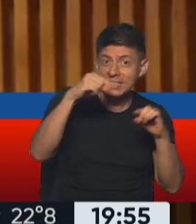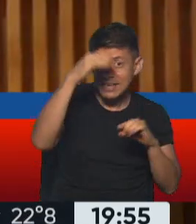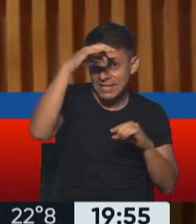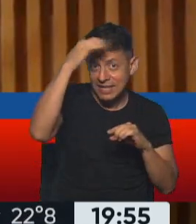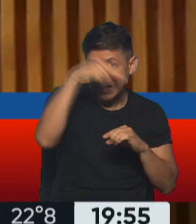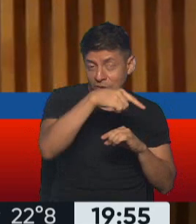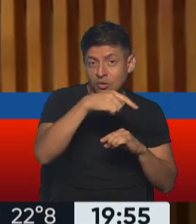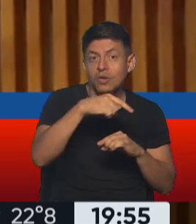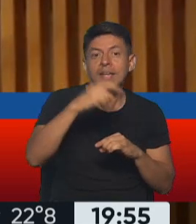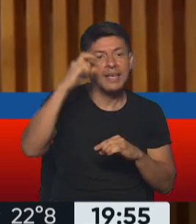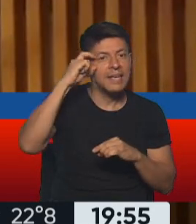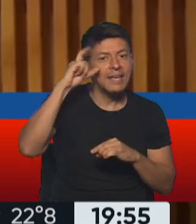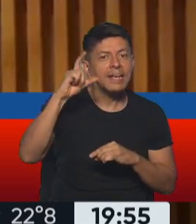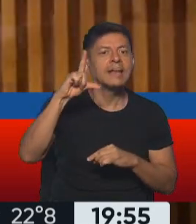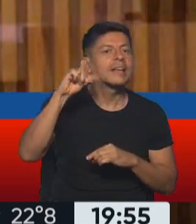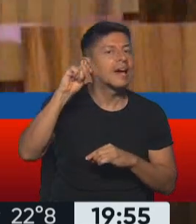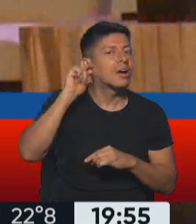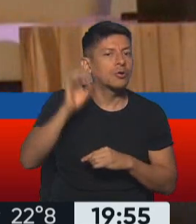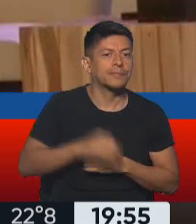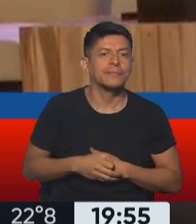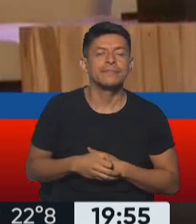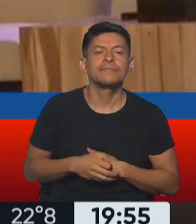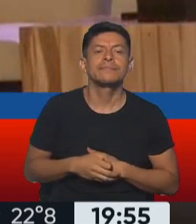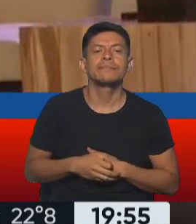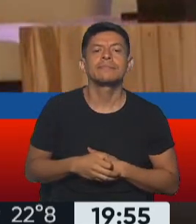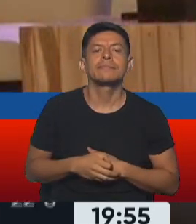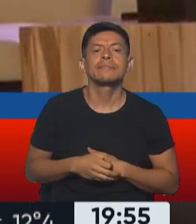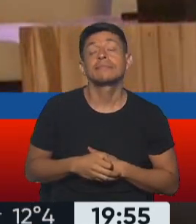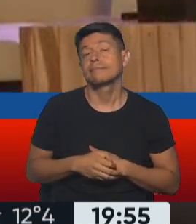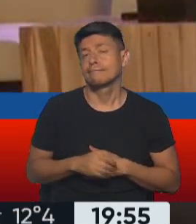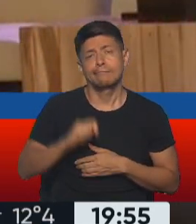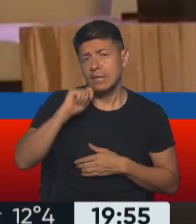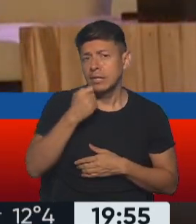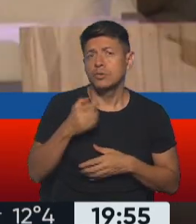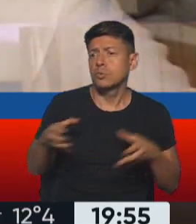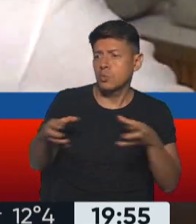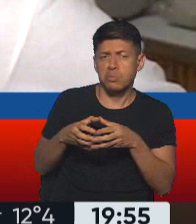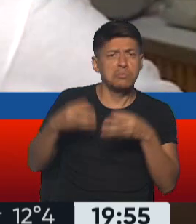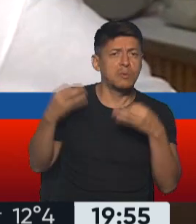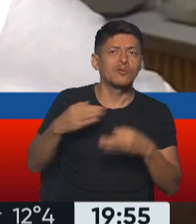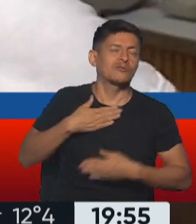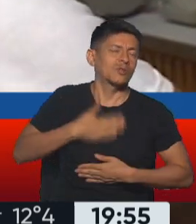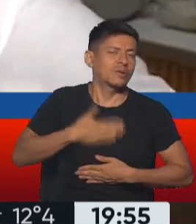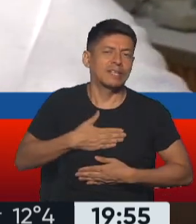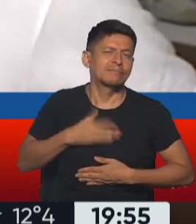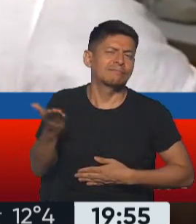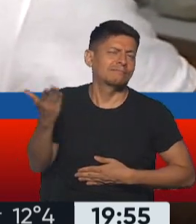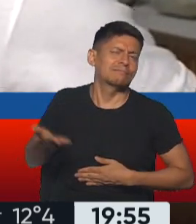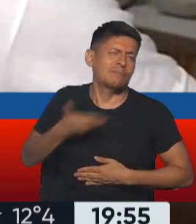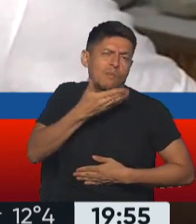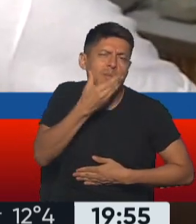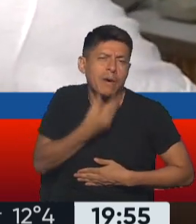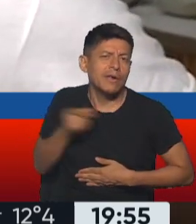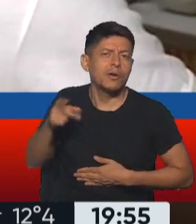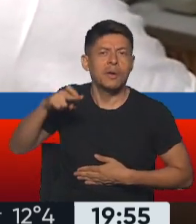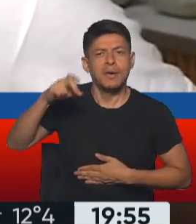del Lago haciendo Una Noche en el Hotel. La verdad que lo estamos pasando muy bien, es un equipo maravilloso, estoy feliz, feliz, es un divino Pedrito